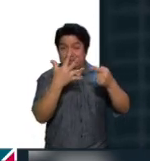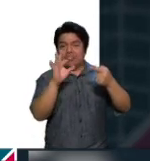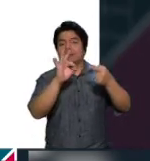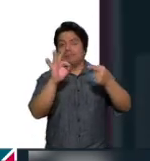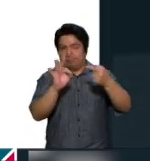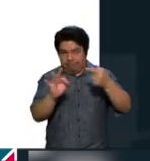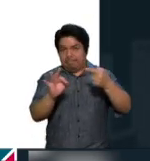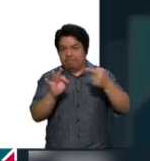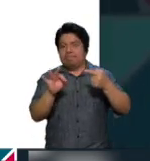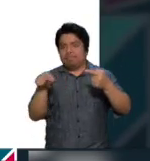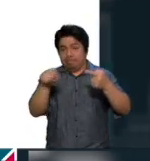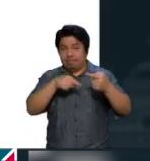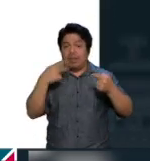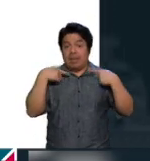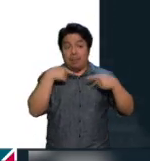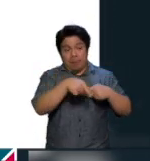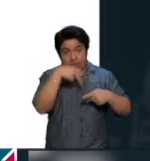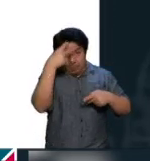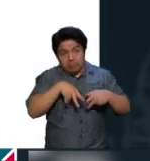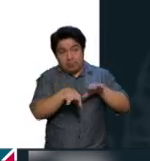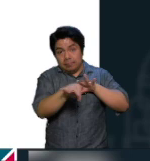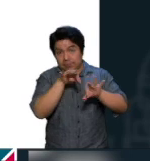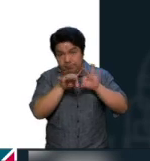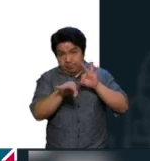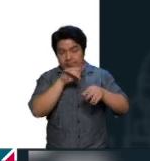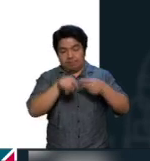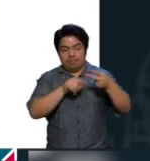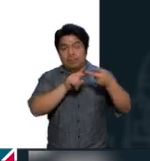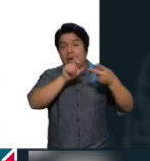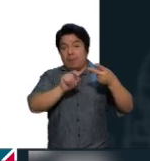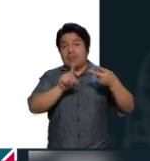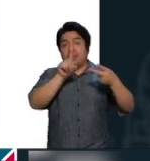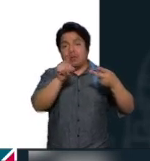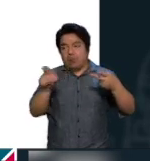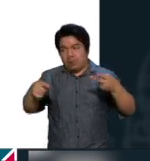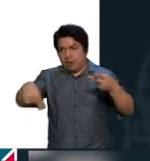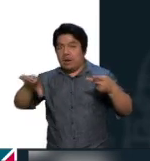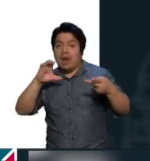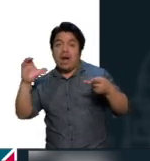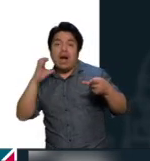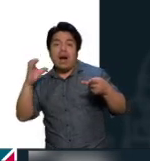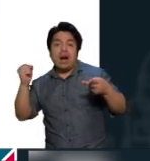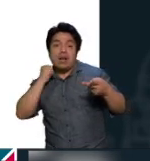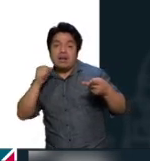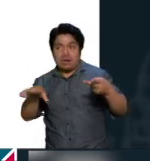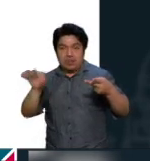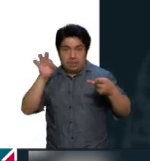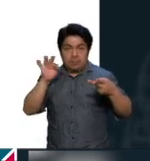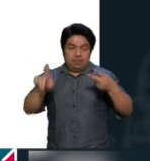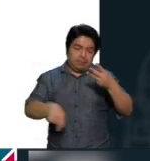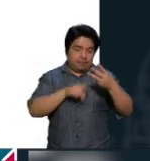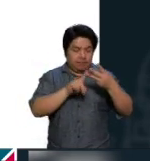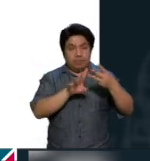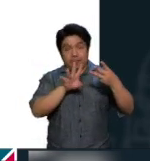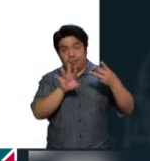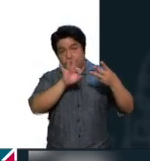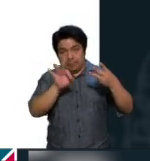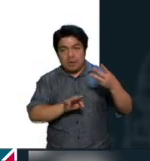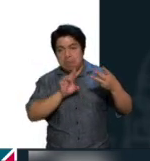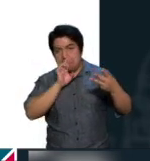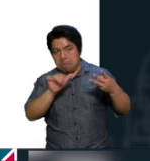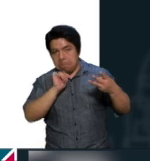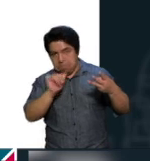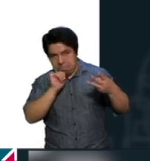75% de elección directa de parte de la ciudadanía, 21% porque lo haga el Senado de la República y 4% no